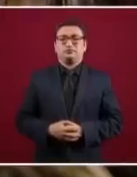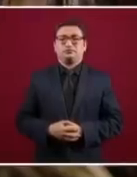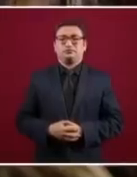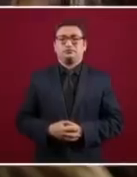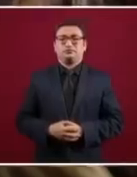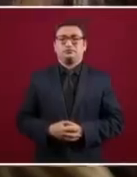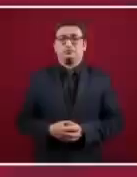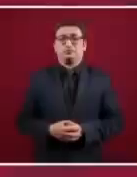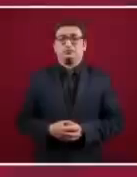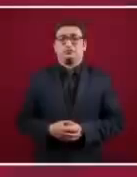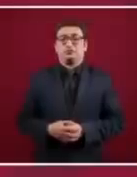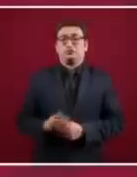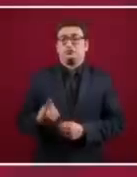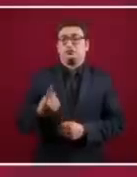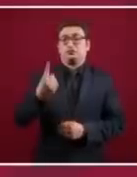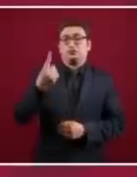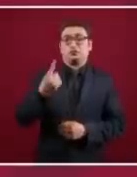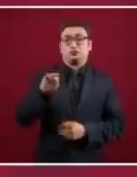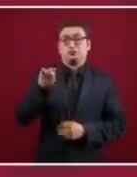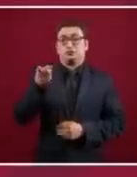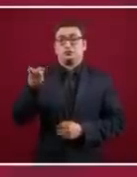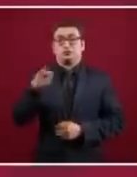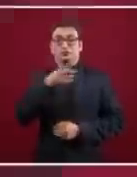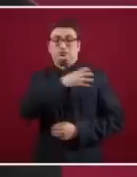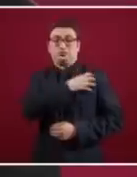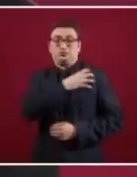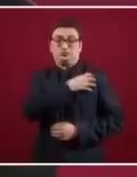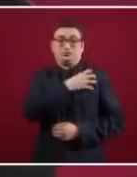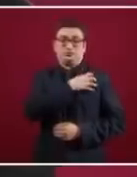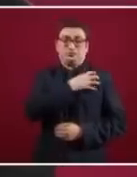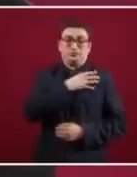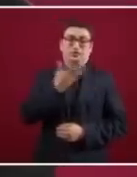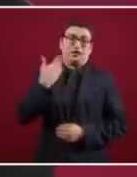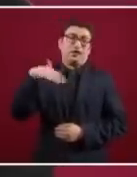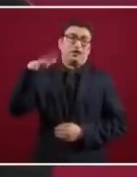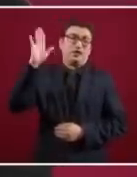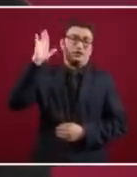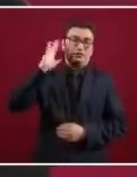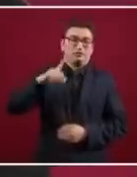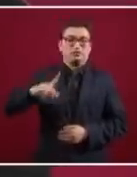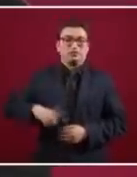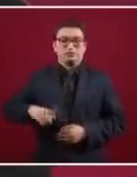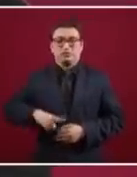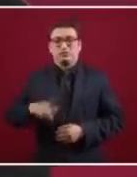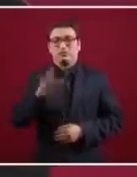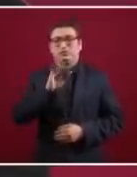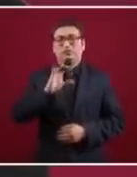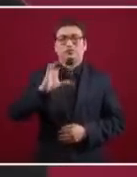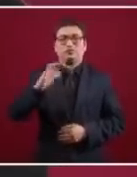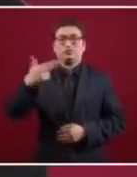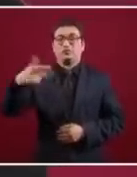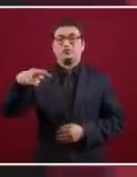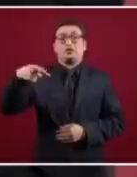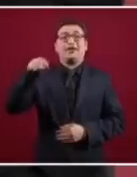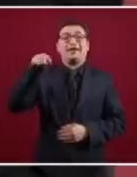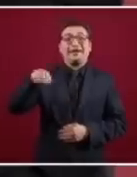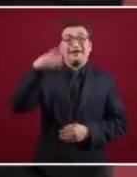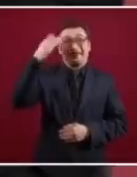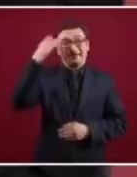general del gobierno de calderón del período de mayor represión